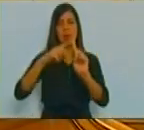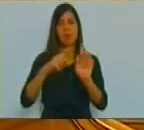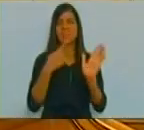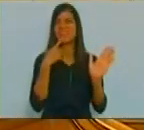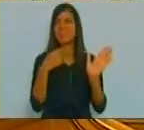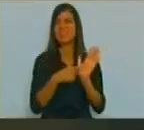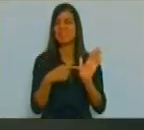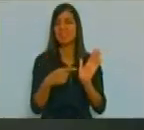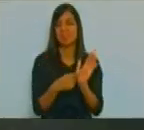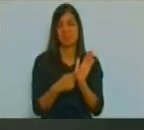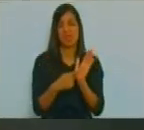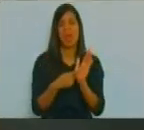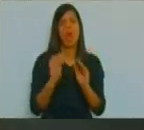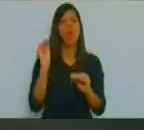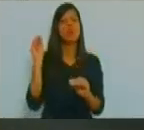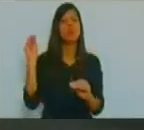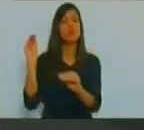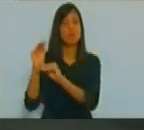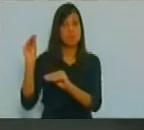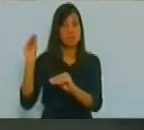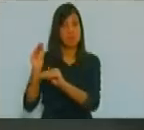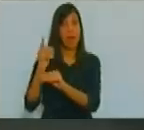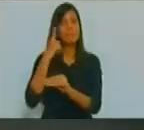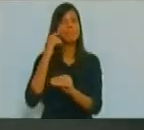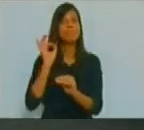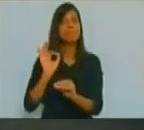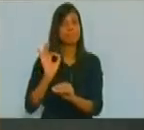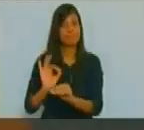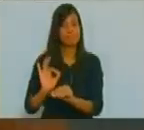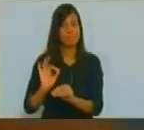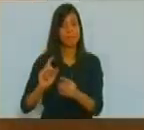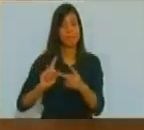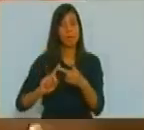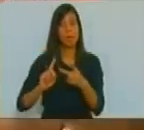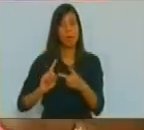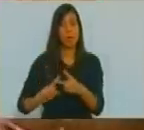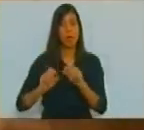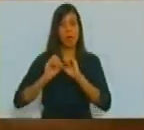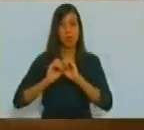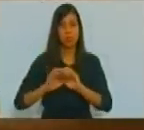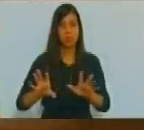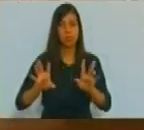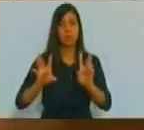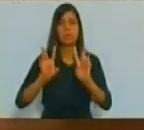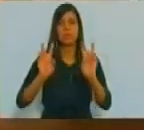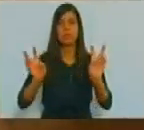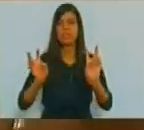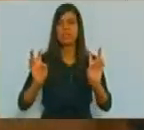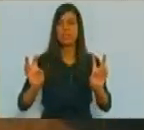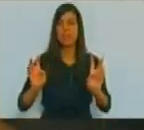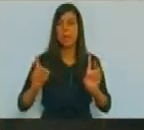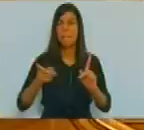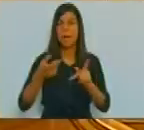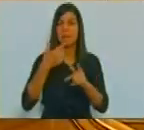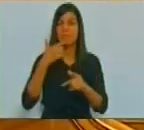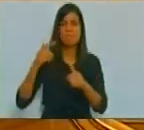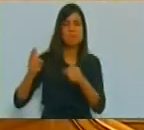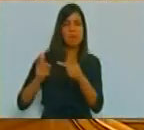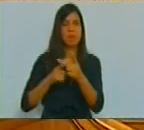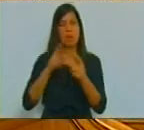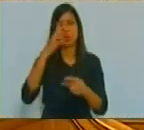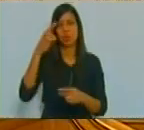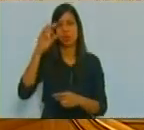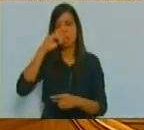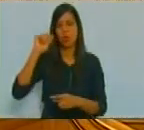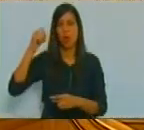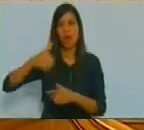para observar y expandir y consolidar el bien más preciado que hemos reconquistado después de 200 años